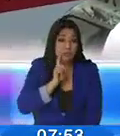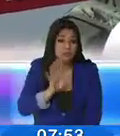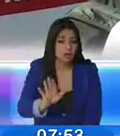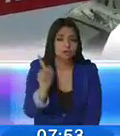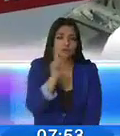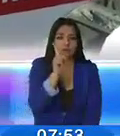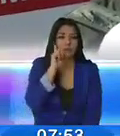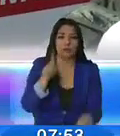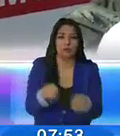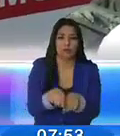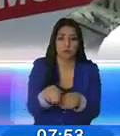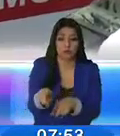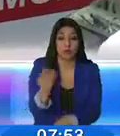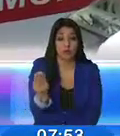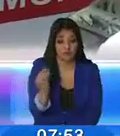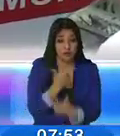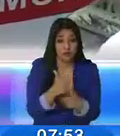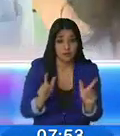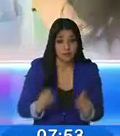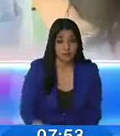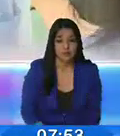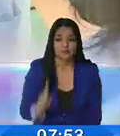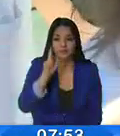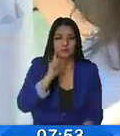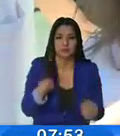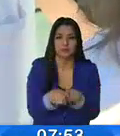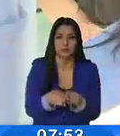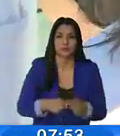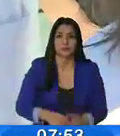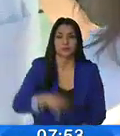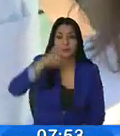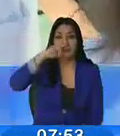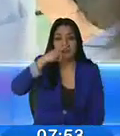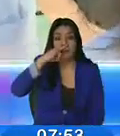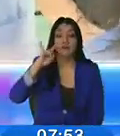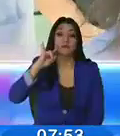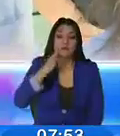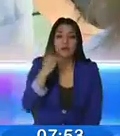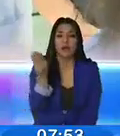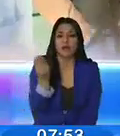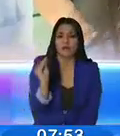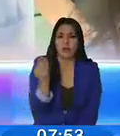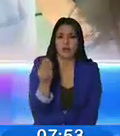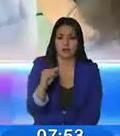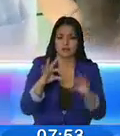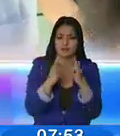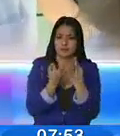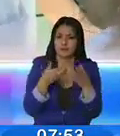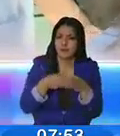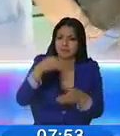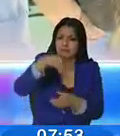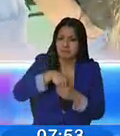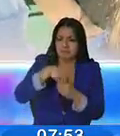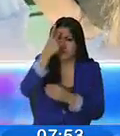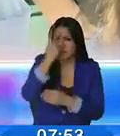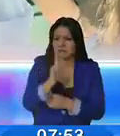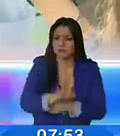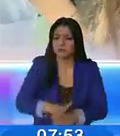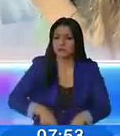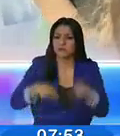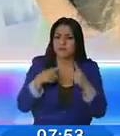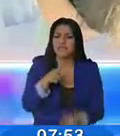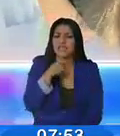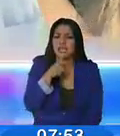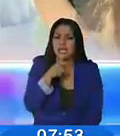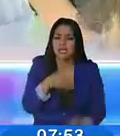dar y en la libertad que señala la Corte Constitucional. Los niños, los adolescentes están dentro del núcleo familiar y quien decide de la vida de ellos